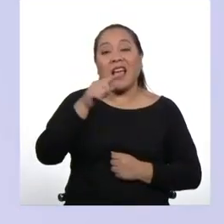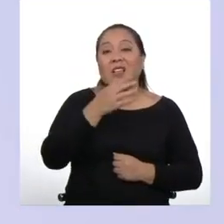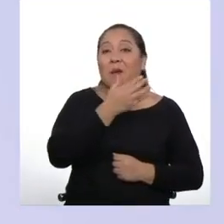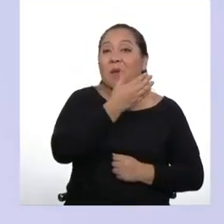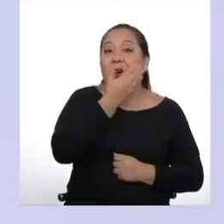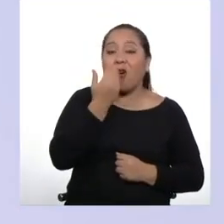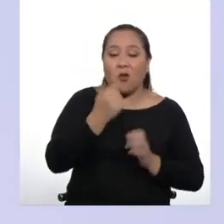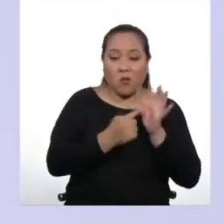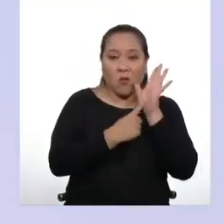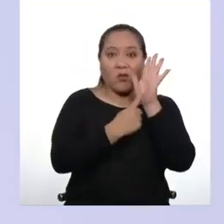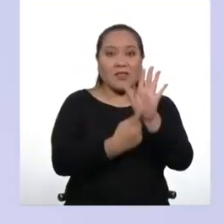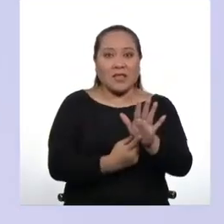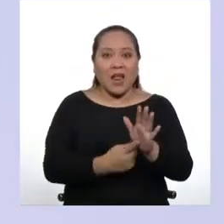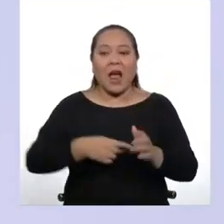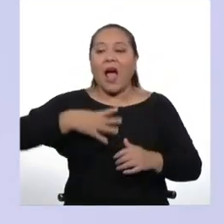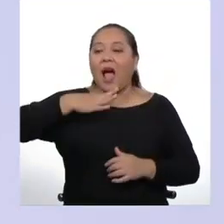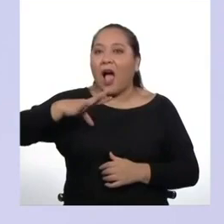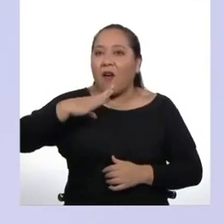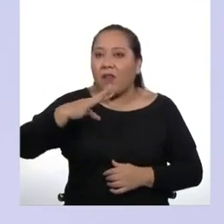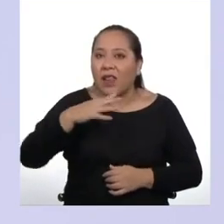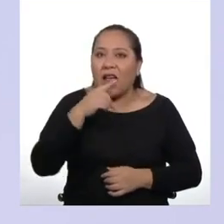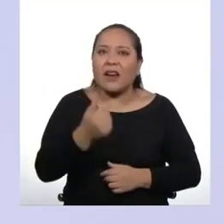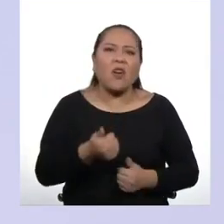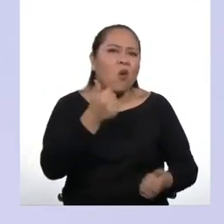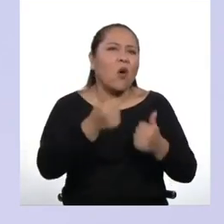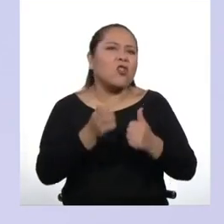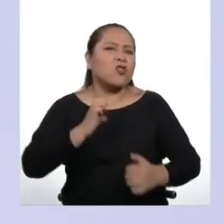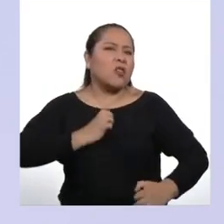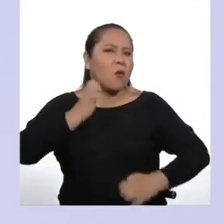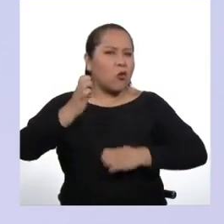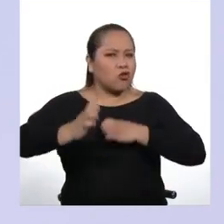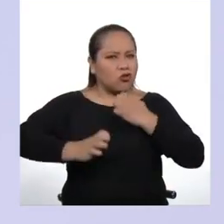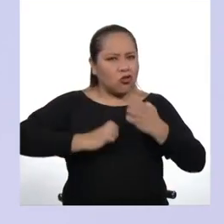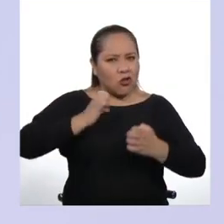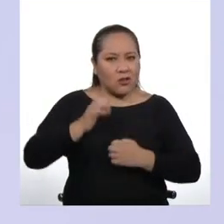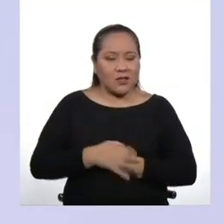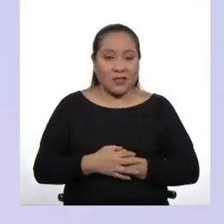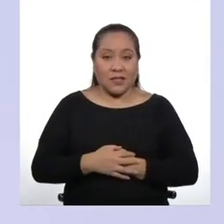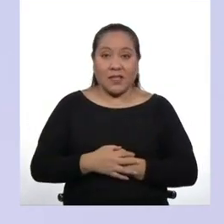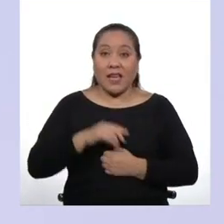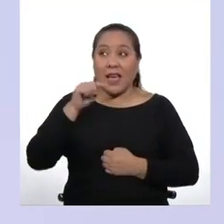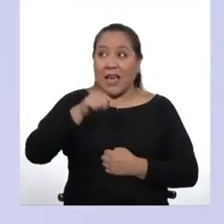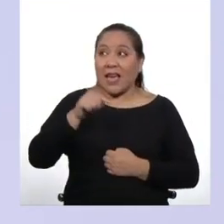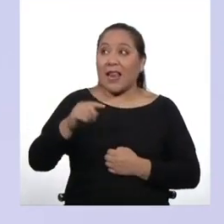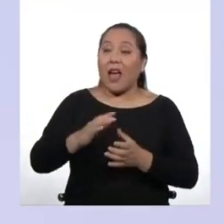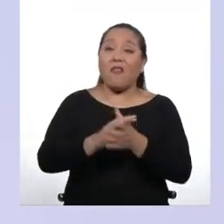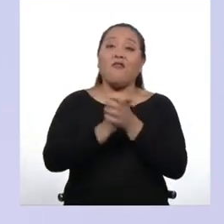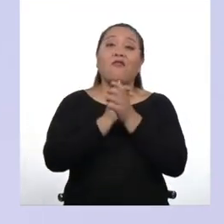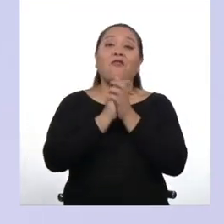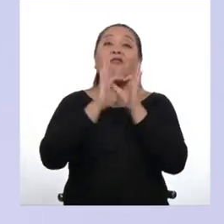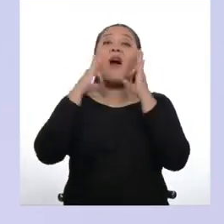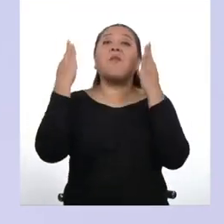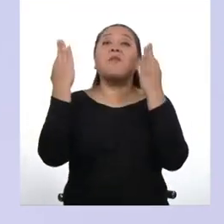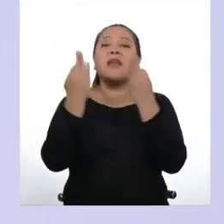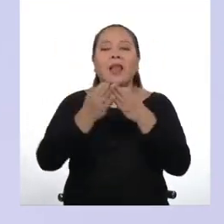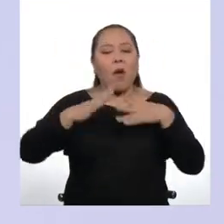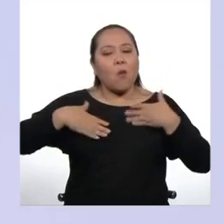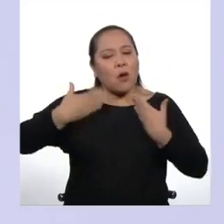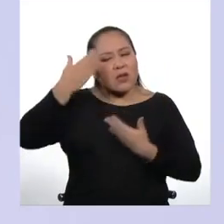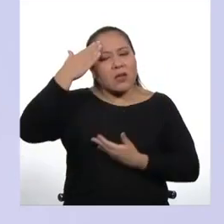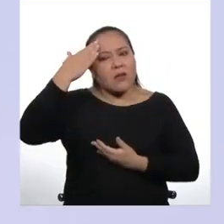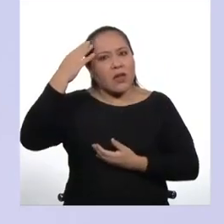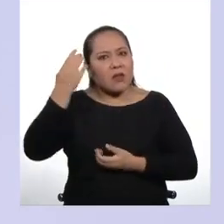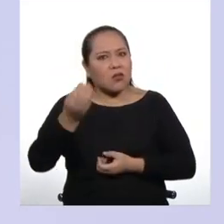mejor, demostrar y hablar de nuestras emociones, Patricia. Que nuestra familia pueda saber cómo